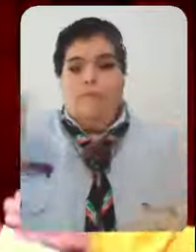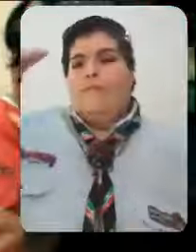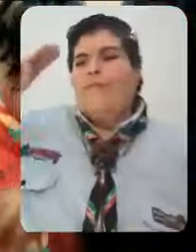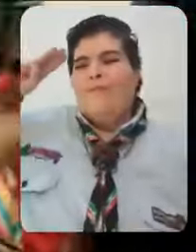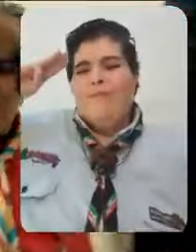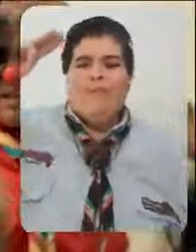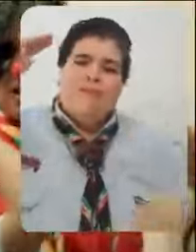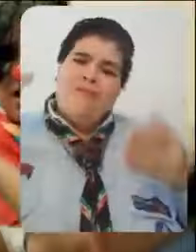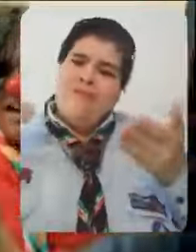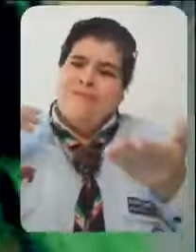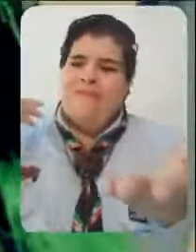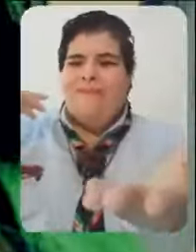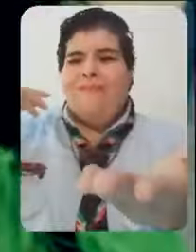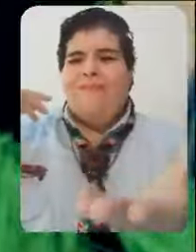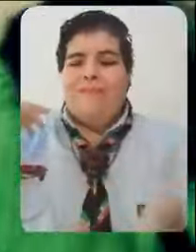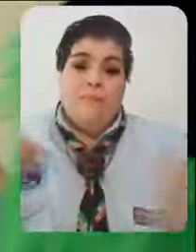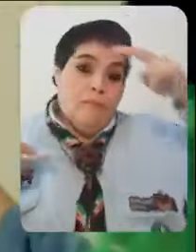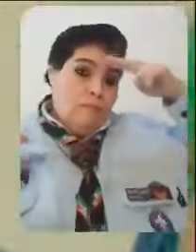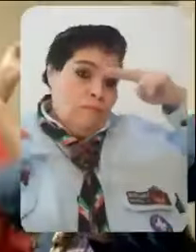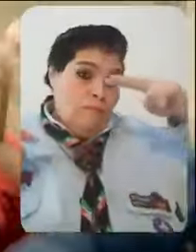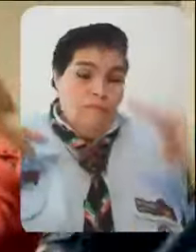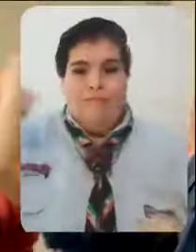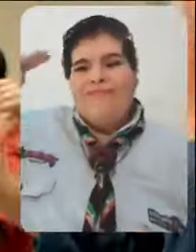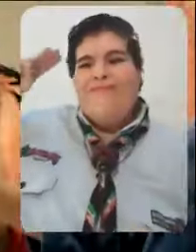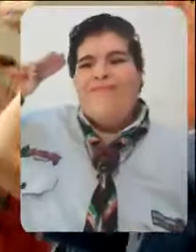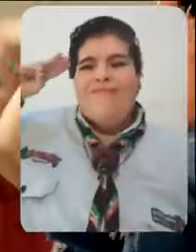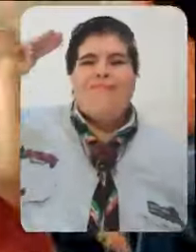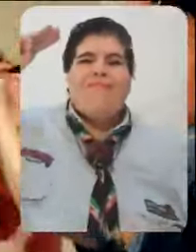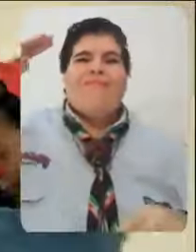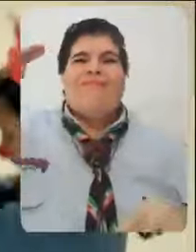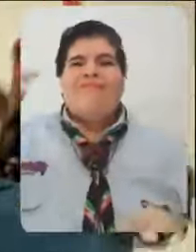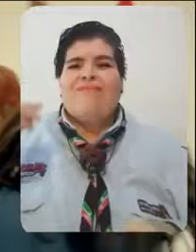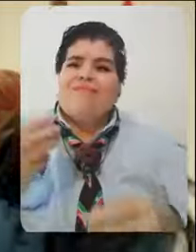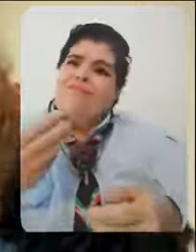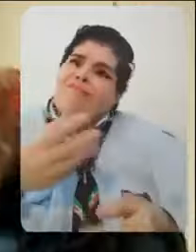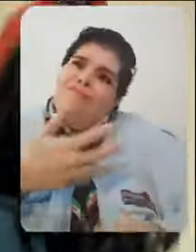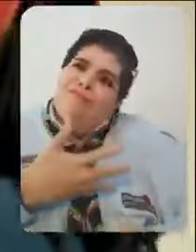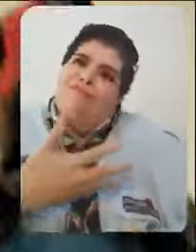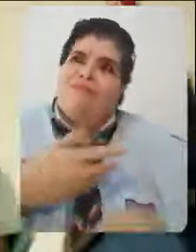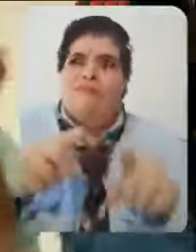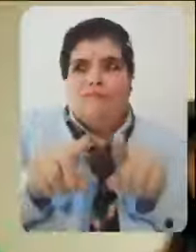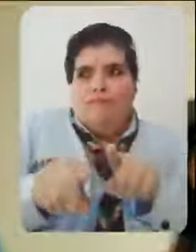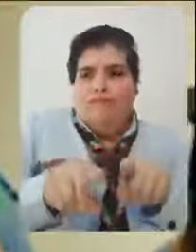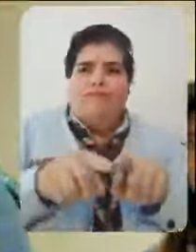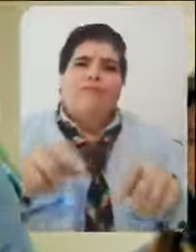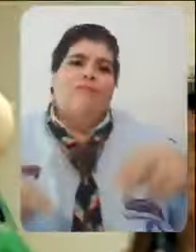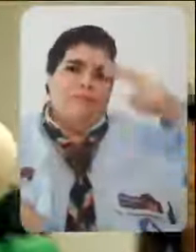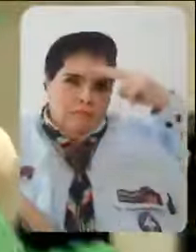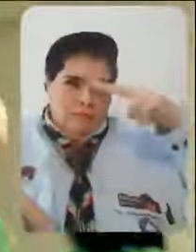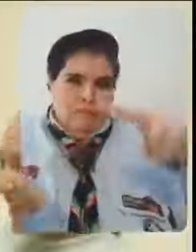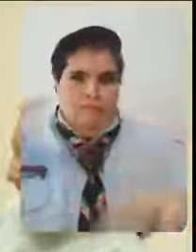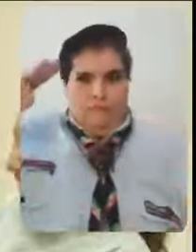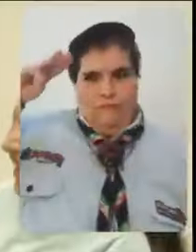En Scouts de México te damos la mano. En Scouts de México tendrás un hermano. En Scouts